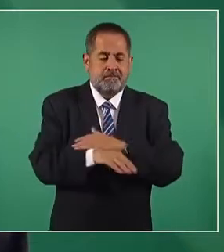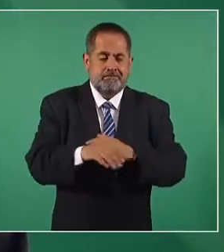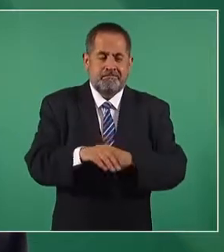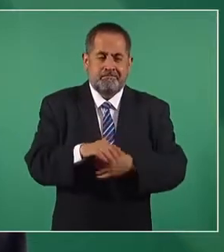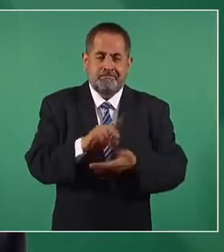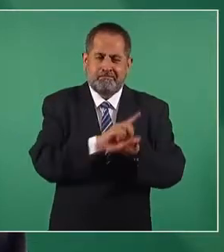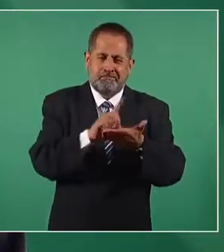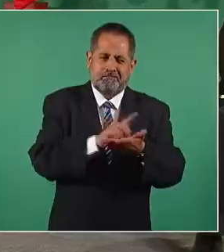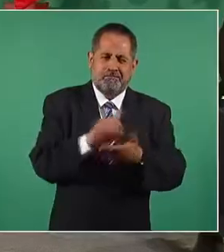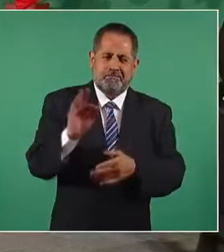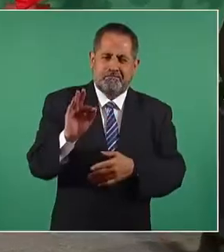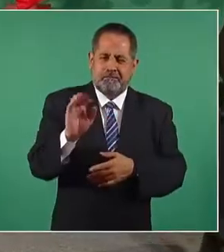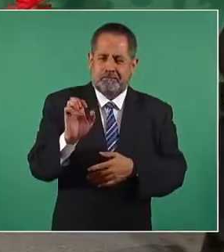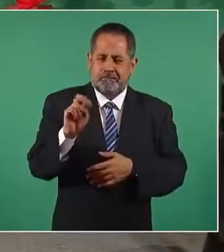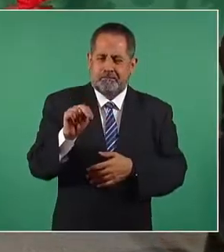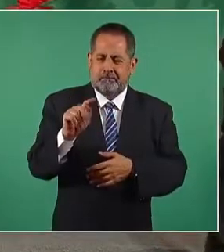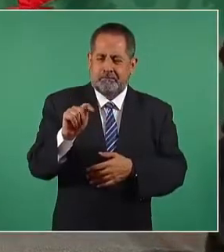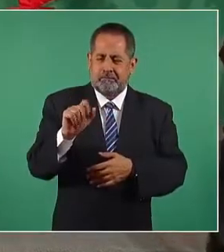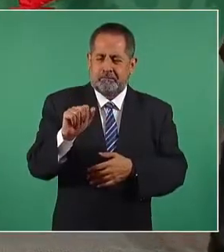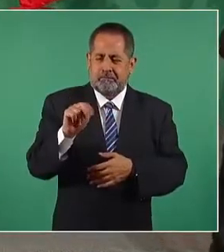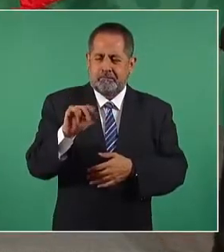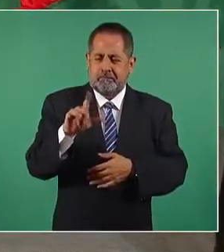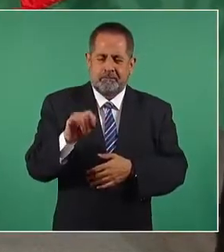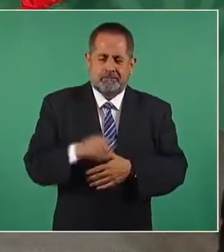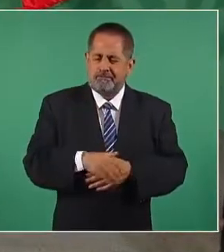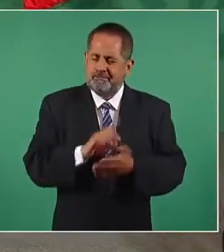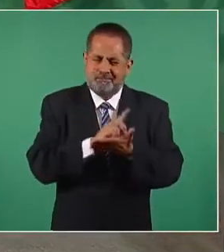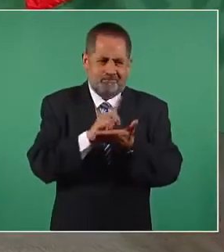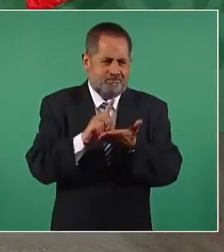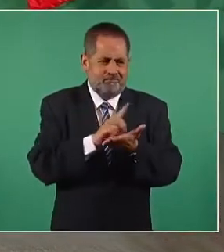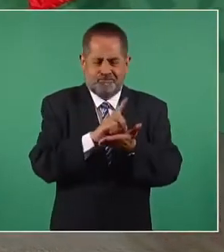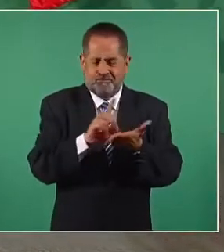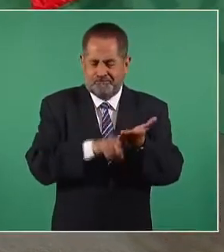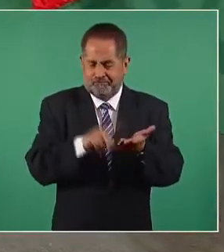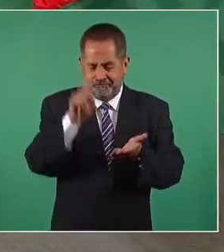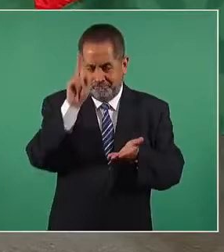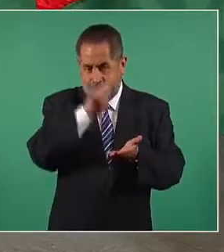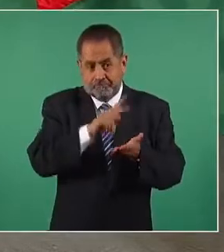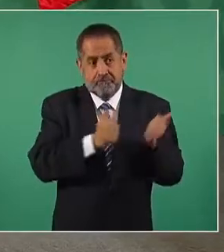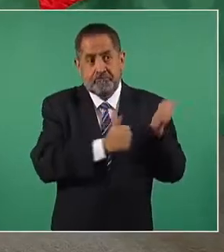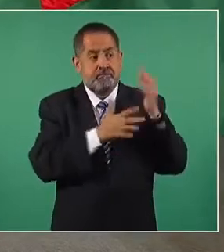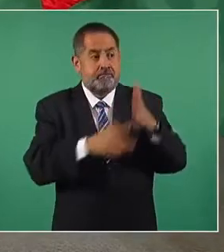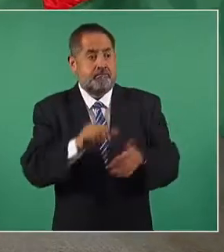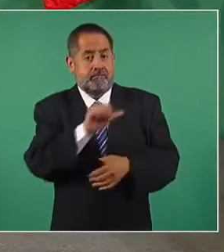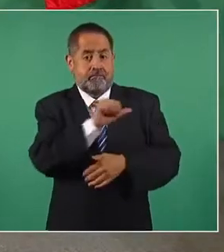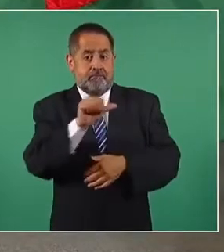fentanilo, de esta droga que se trae de Asia